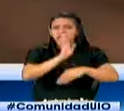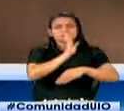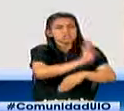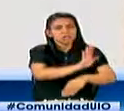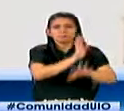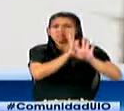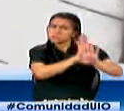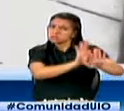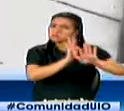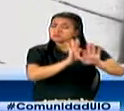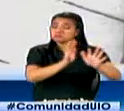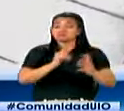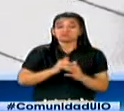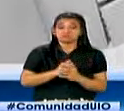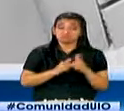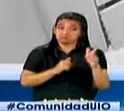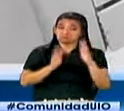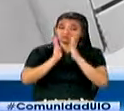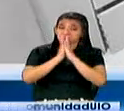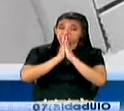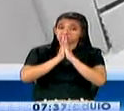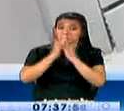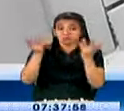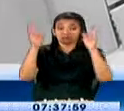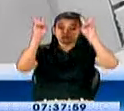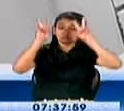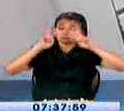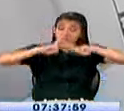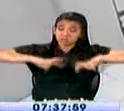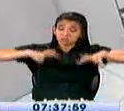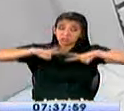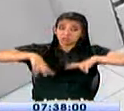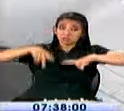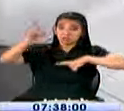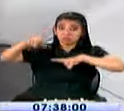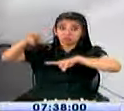a herir. Ellos piden que se investigue el caso y se dé con el responsable de los disparos.